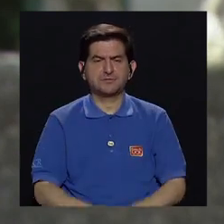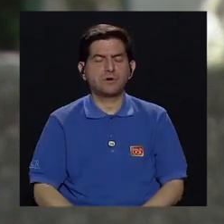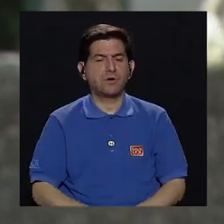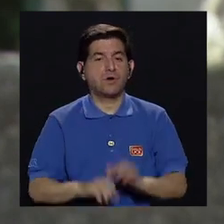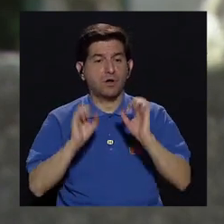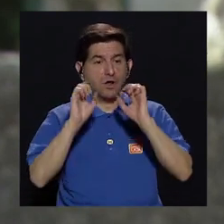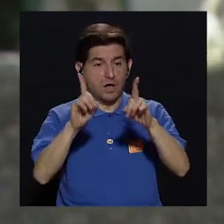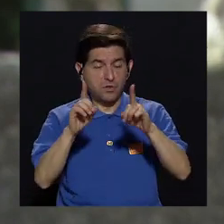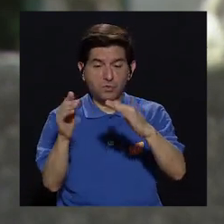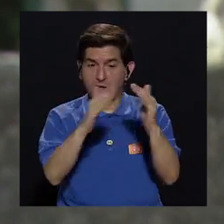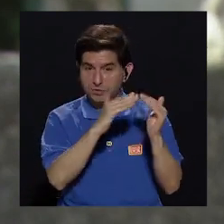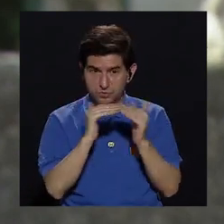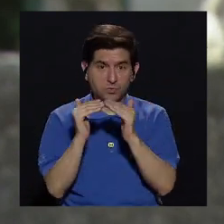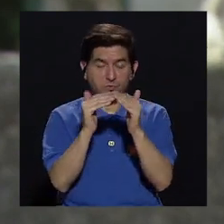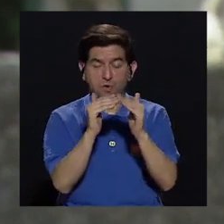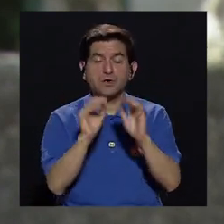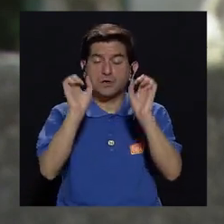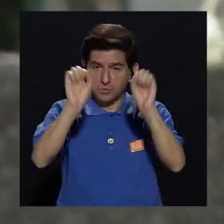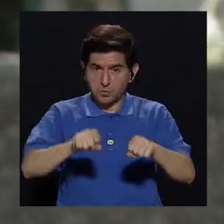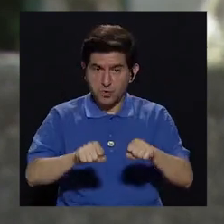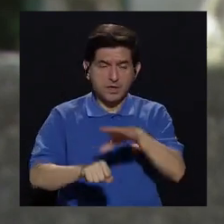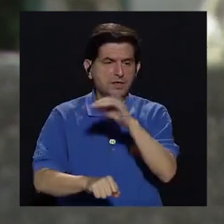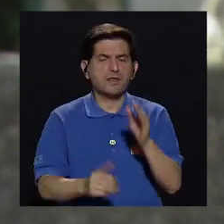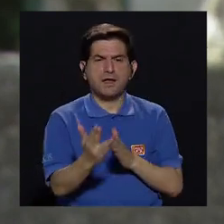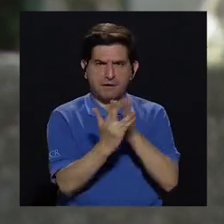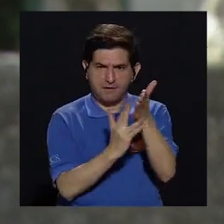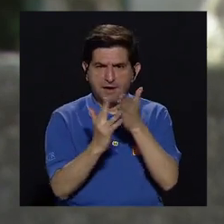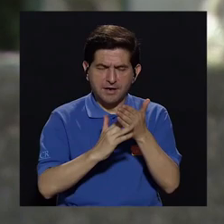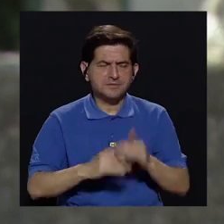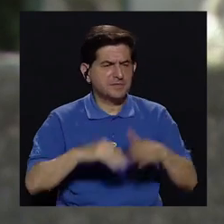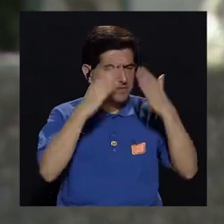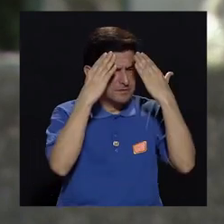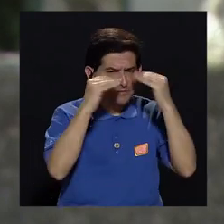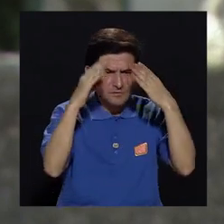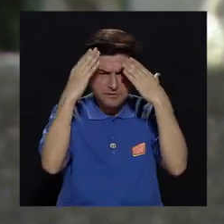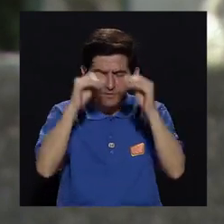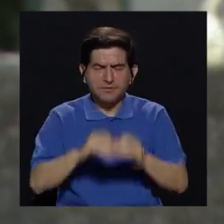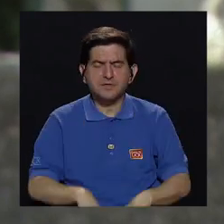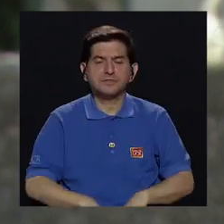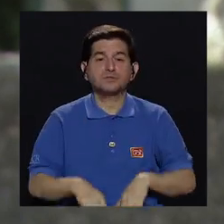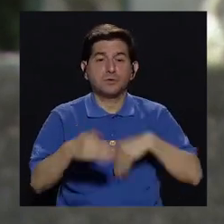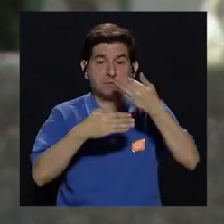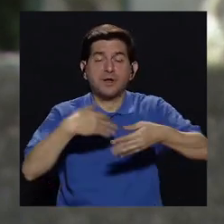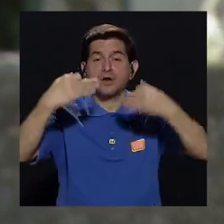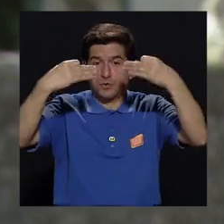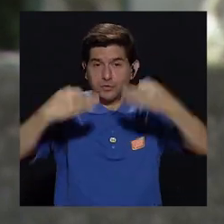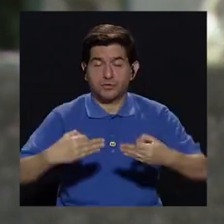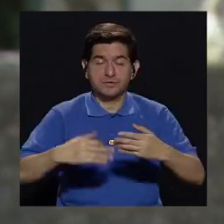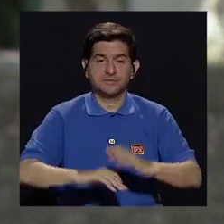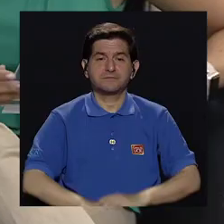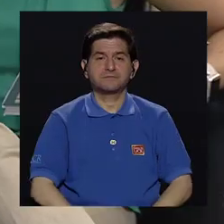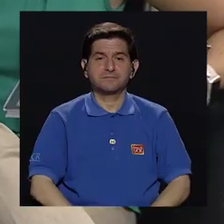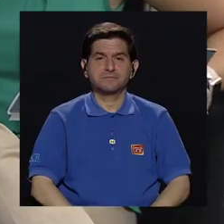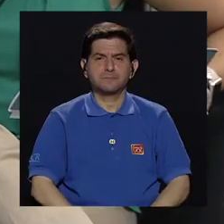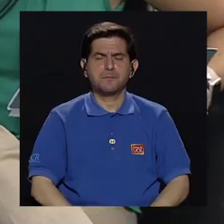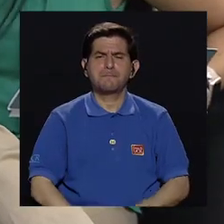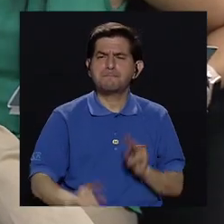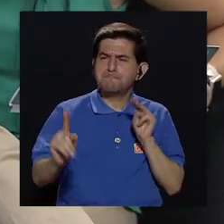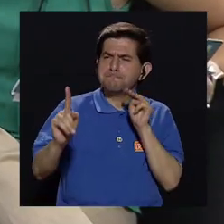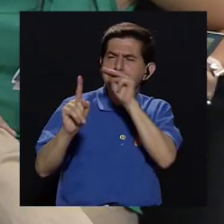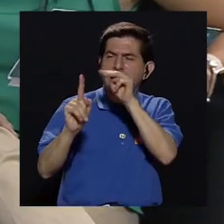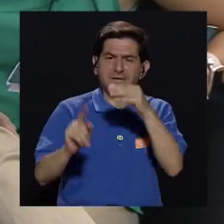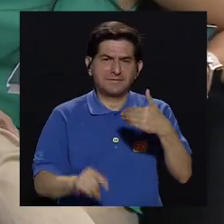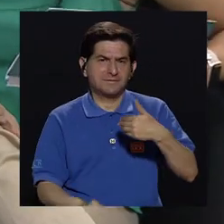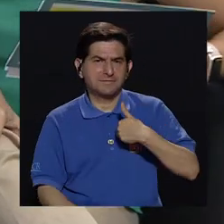a educar a la población y a tener acceso a datos e información para la toma de decisiones. ¿Cuál es la